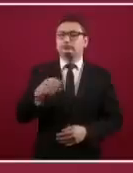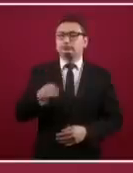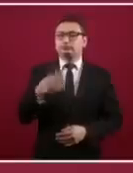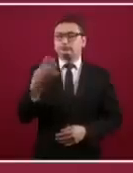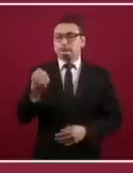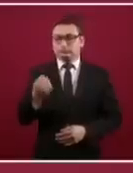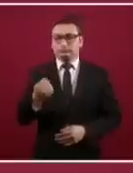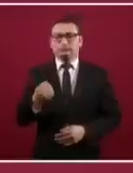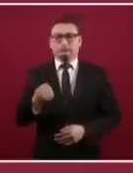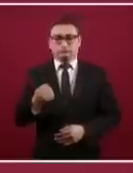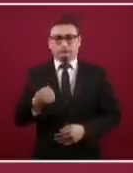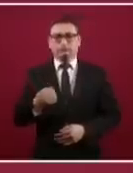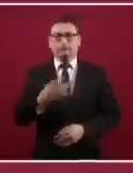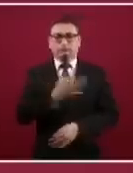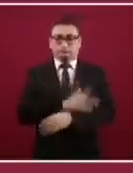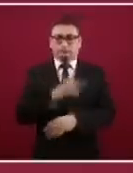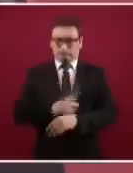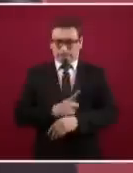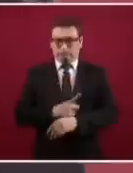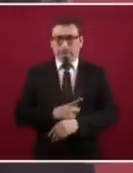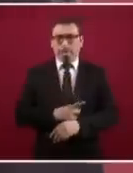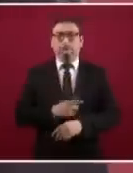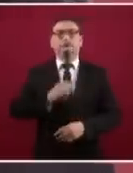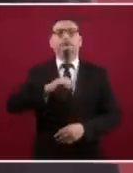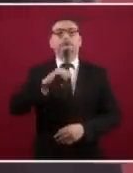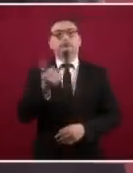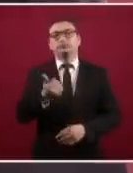Honestidad y el resto